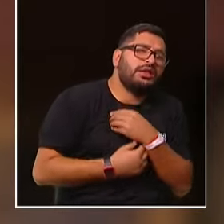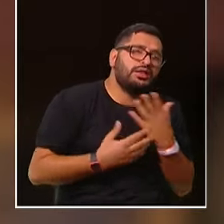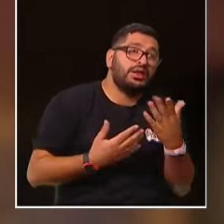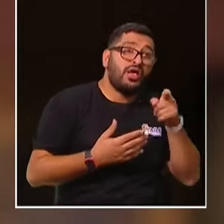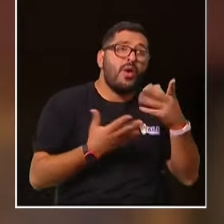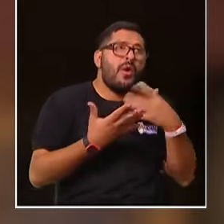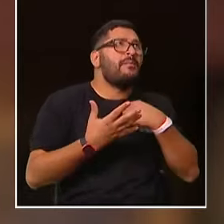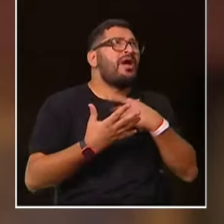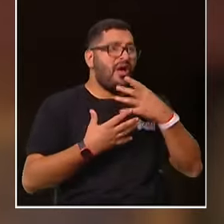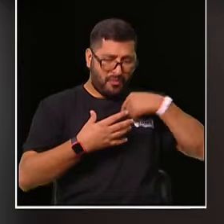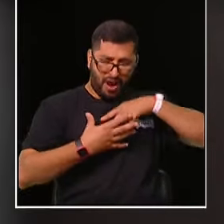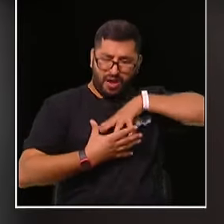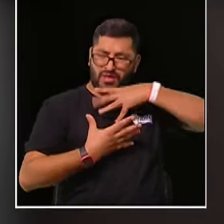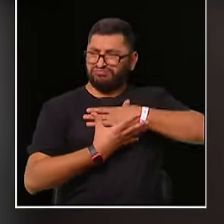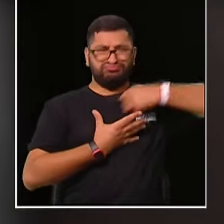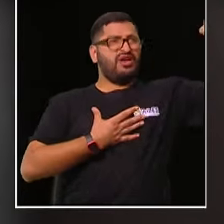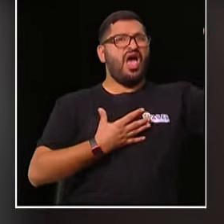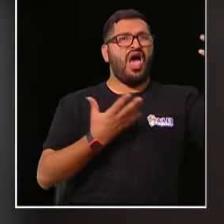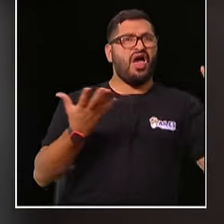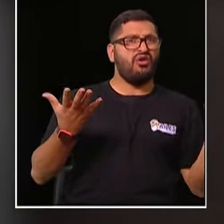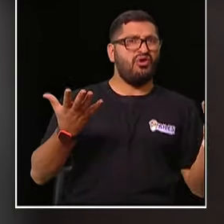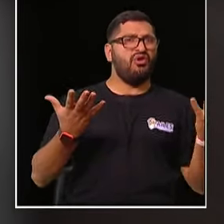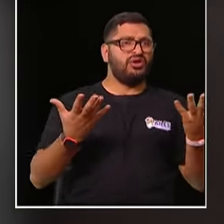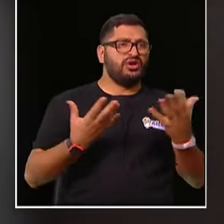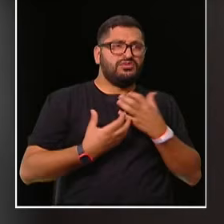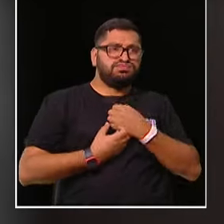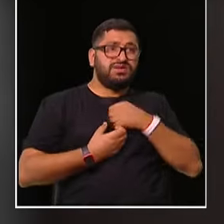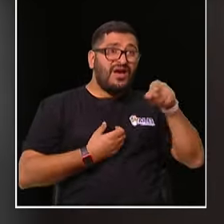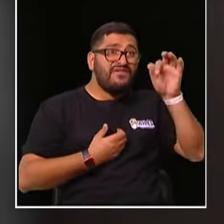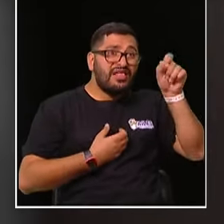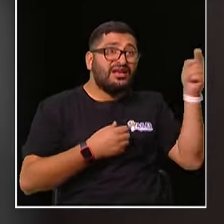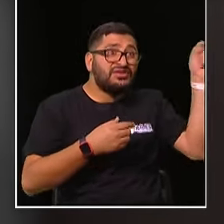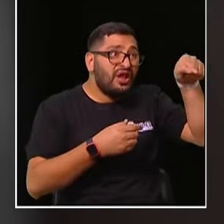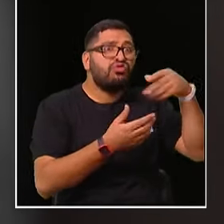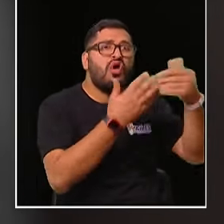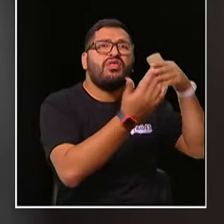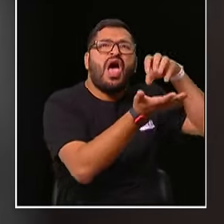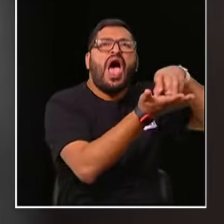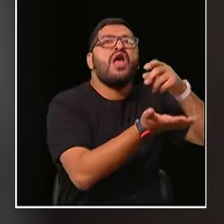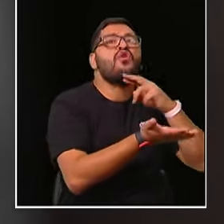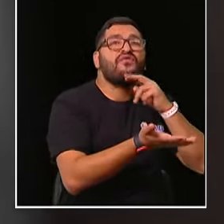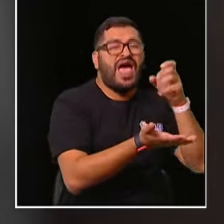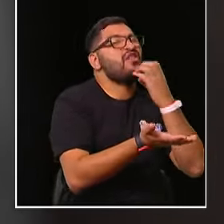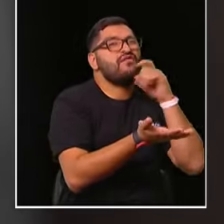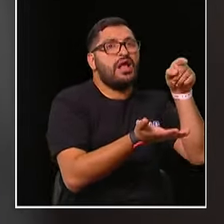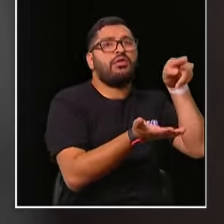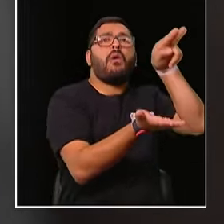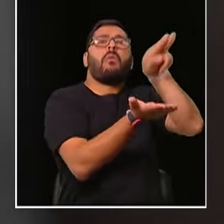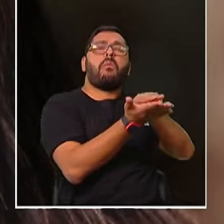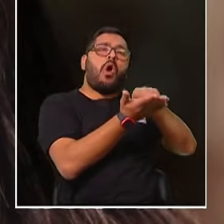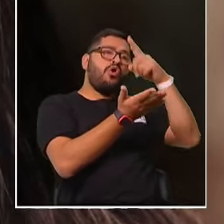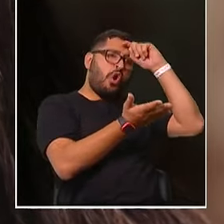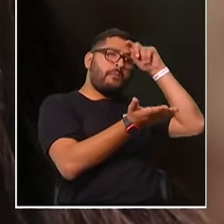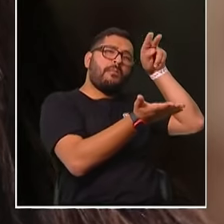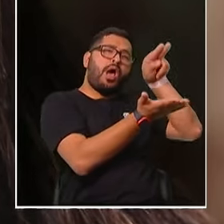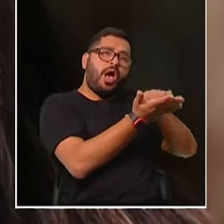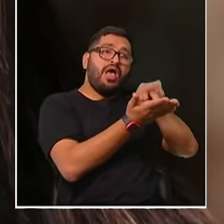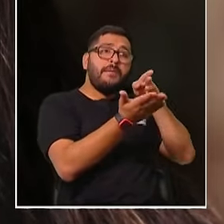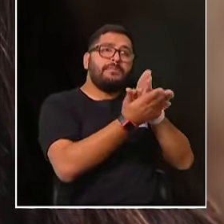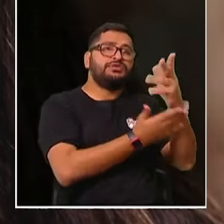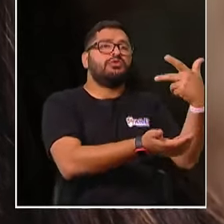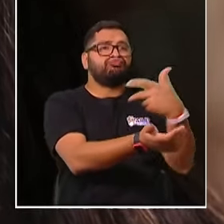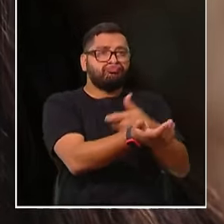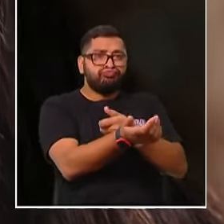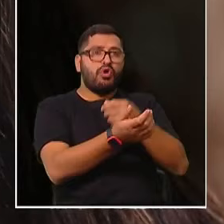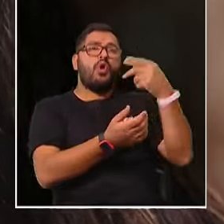Es como que me sacaron el alma. La Fernanda llegó a Antofagasta en coma, porque acá le inducieron